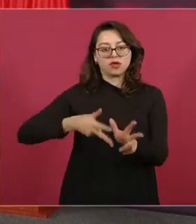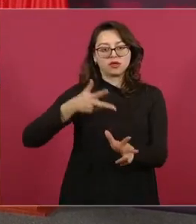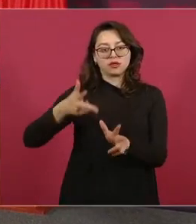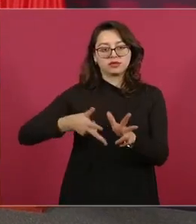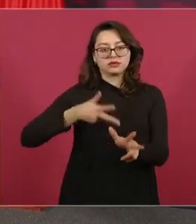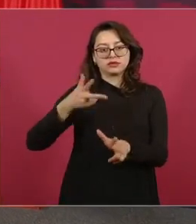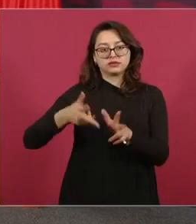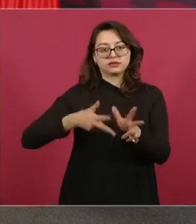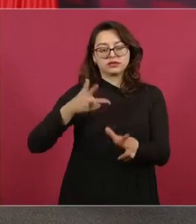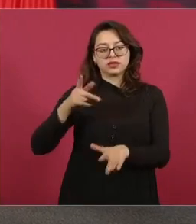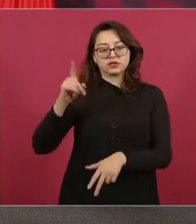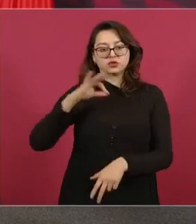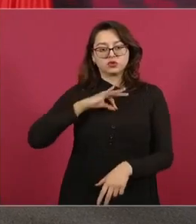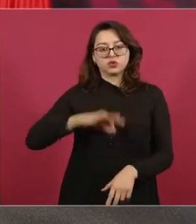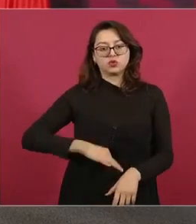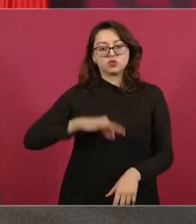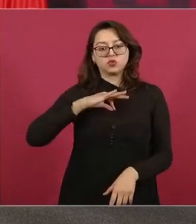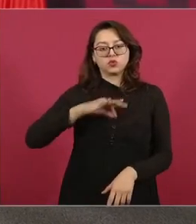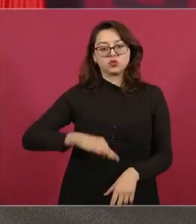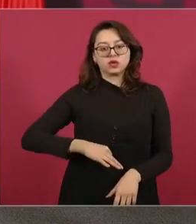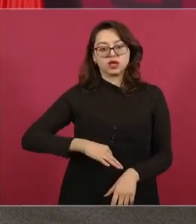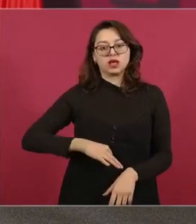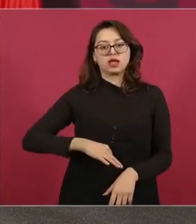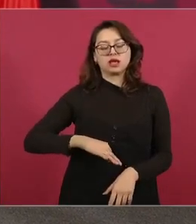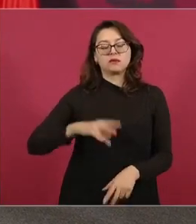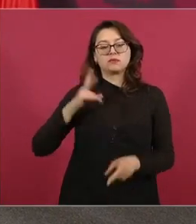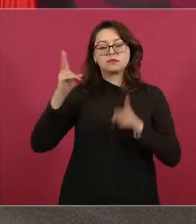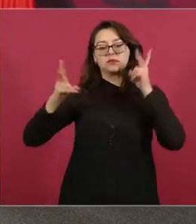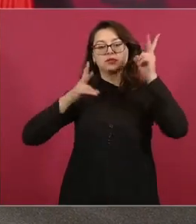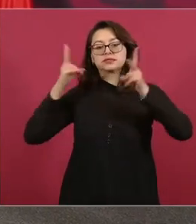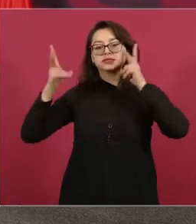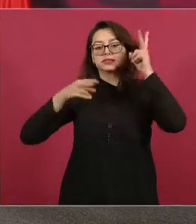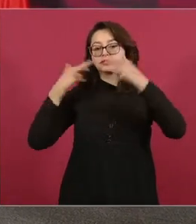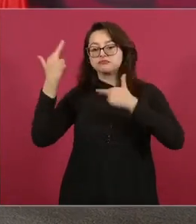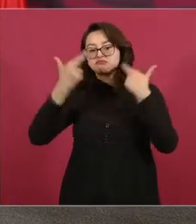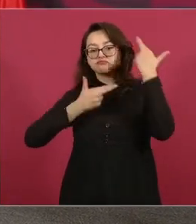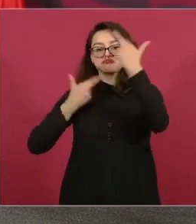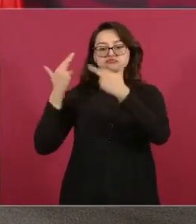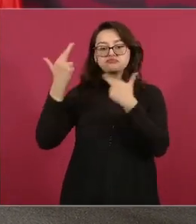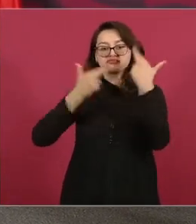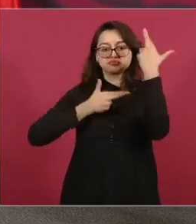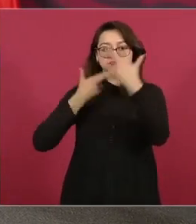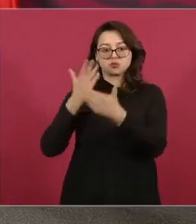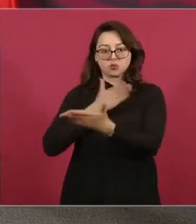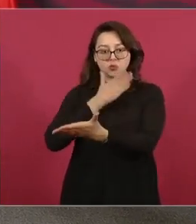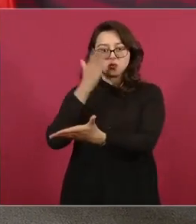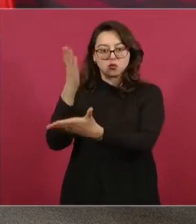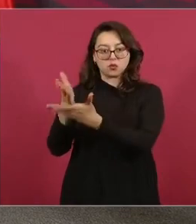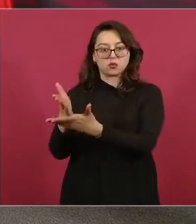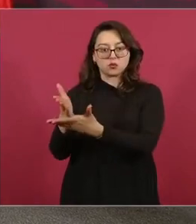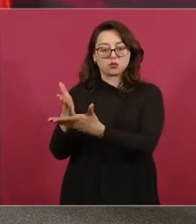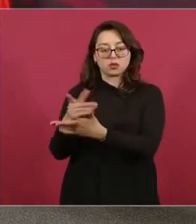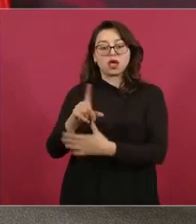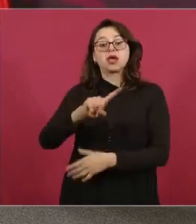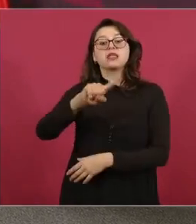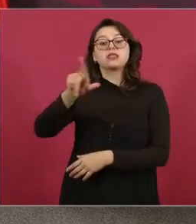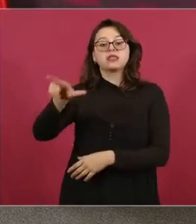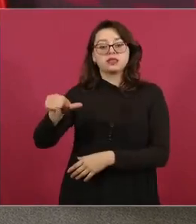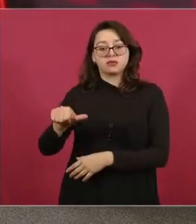el insurgente de Toluca a la Ciudad de México. Sí, y voy